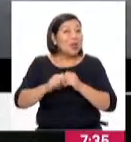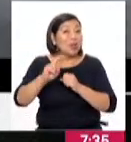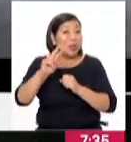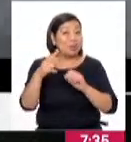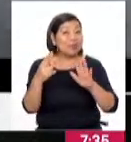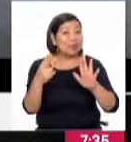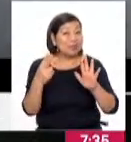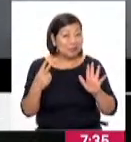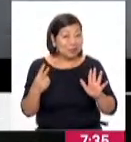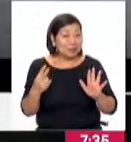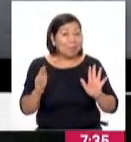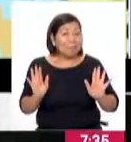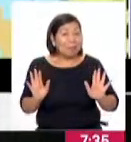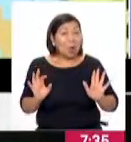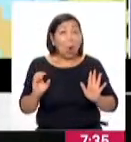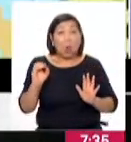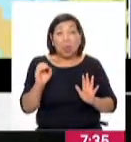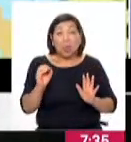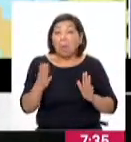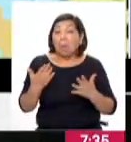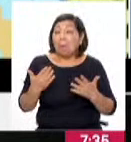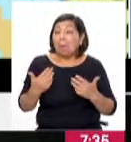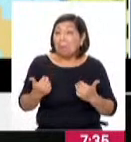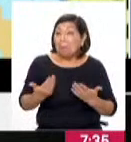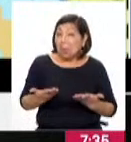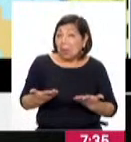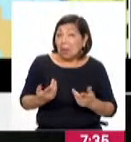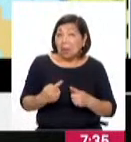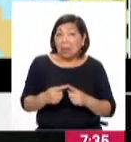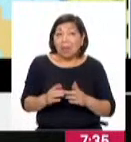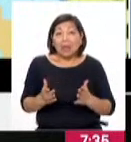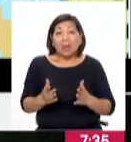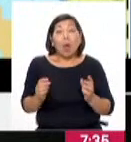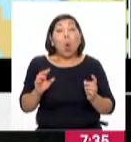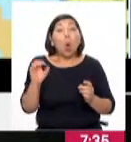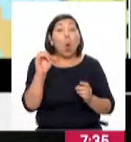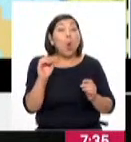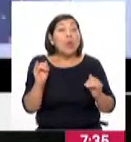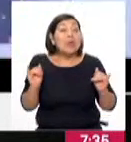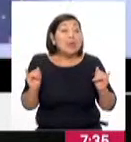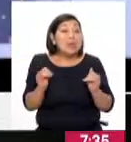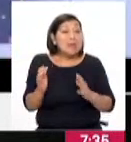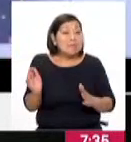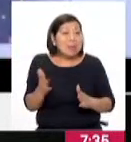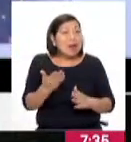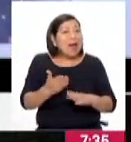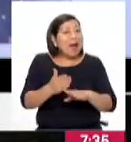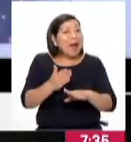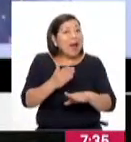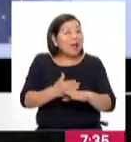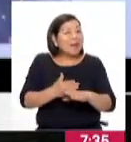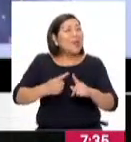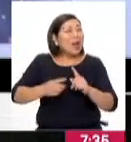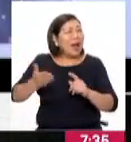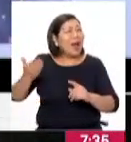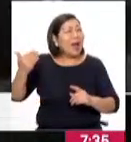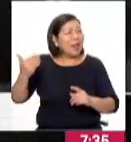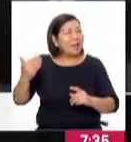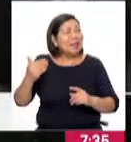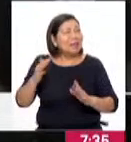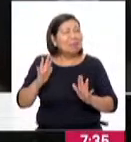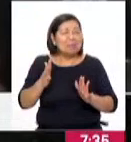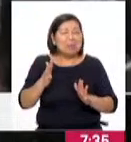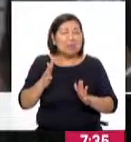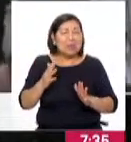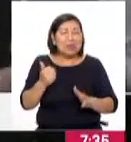o sea puede ser que el otoño sea más cálido que incluso el invierno como hemos vivido alguna vez en esta década no